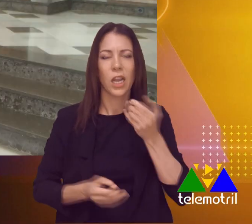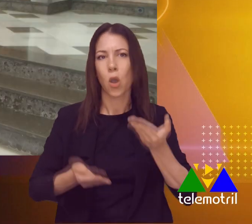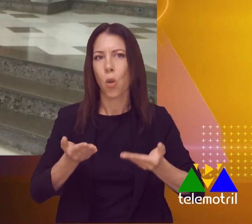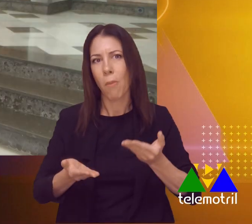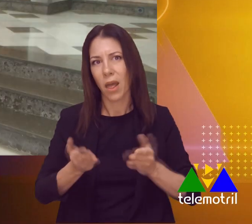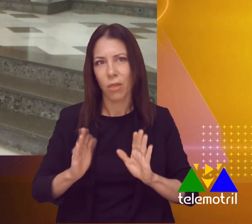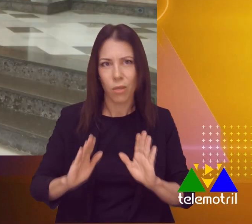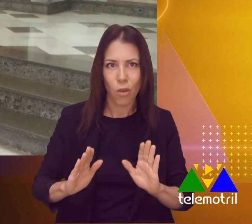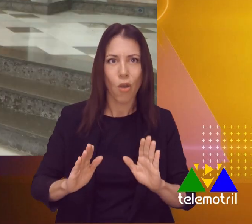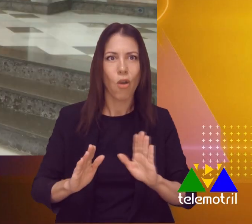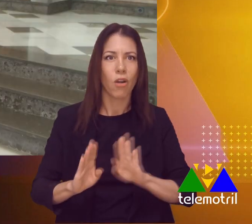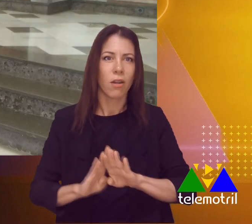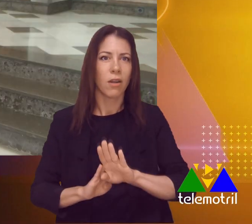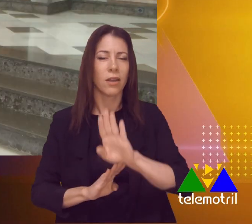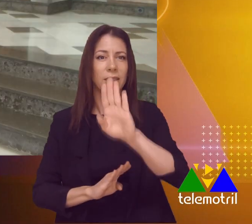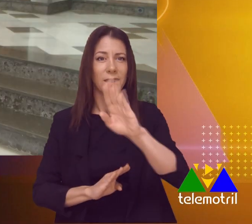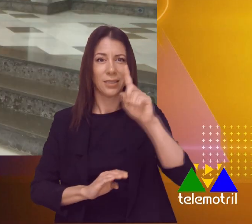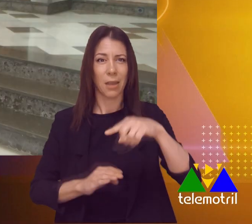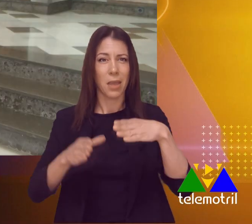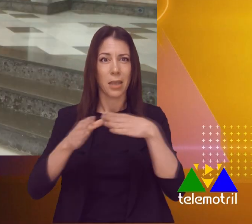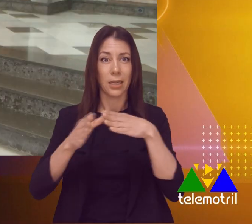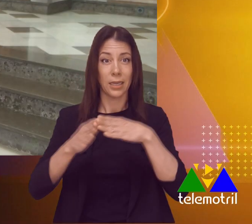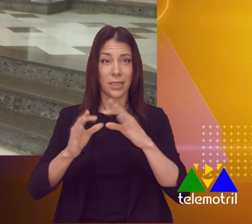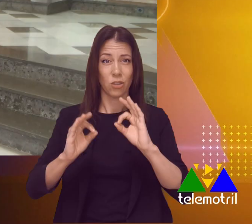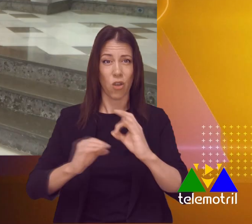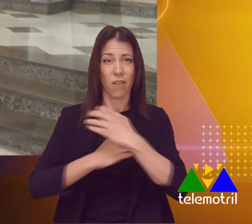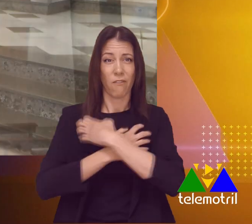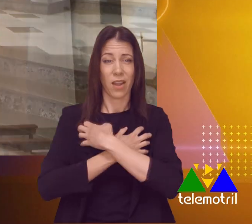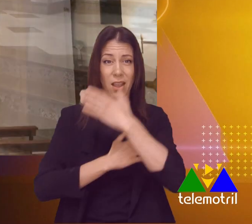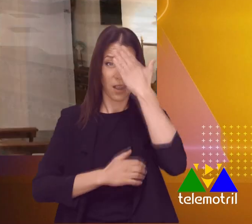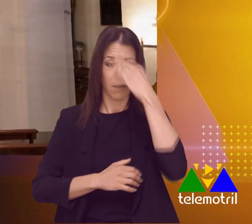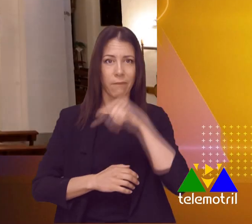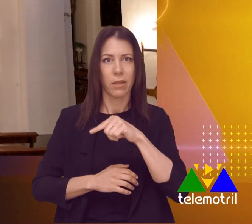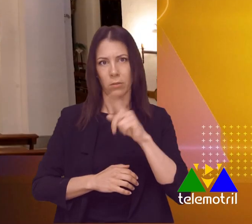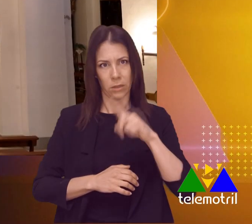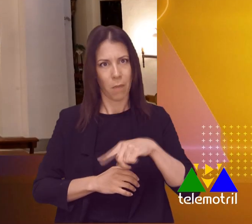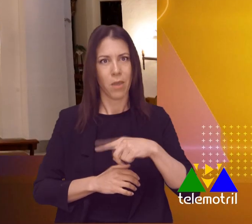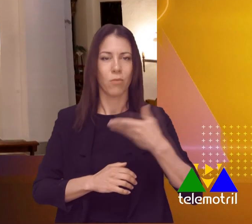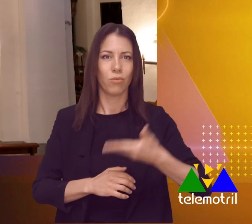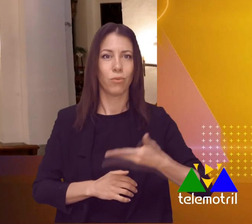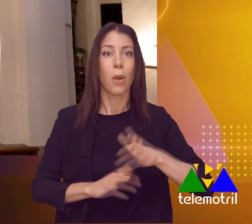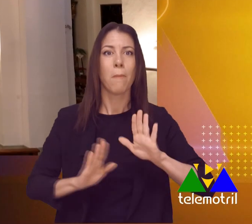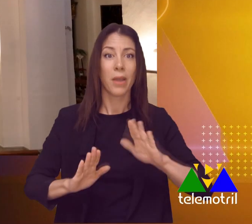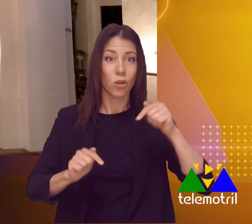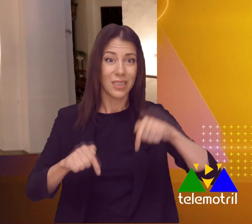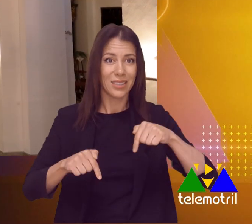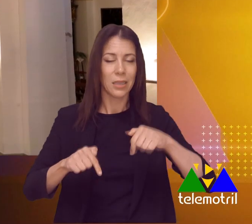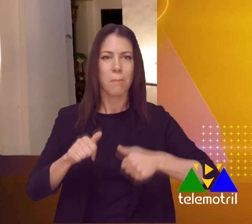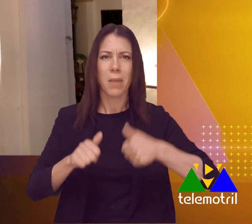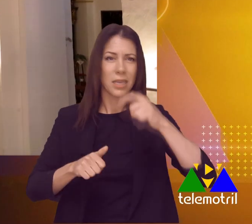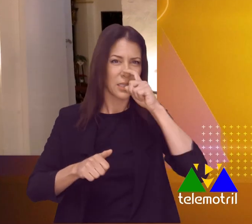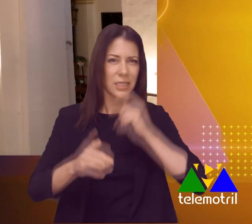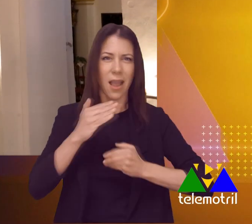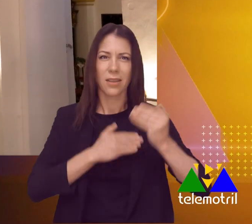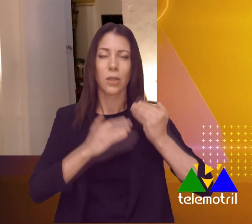al Cerro de la Virgen también, que es otro de los grandes, pero estamos hablando de uno de los más antiguos y que